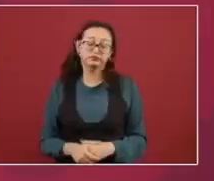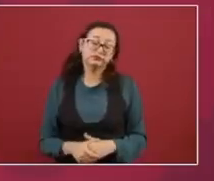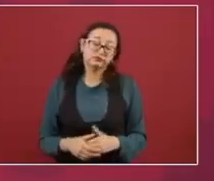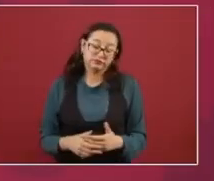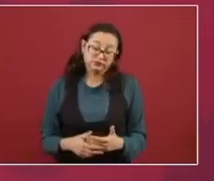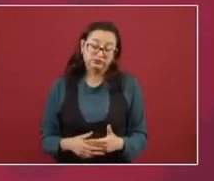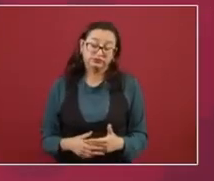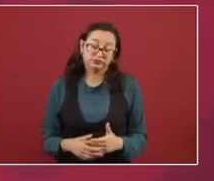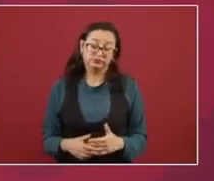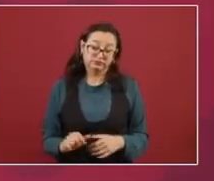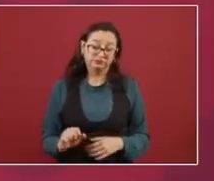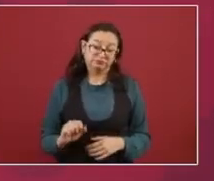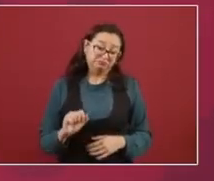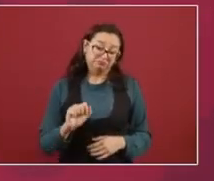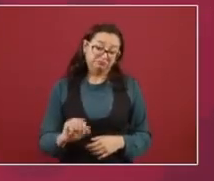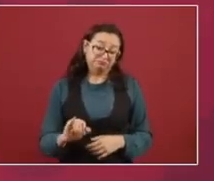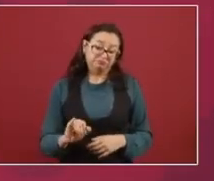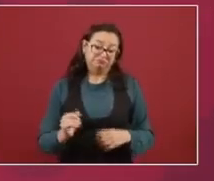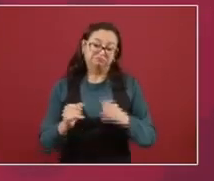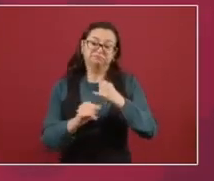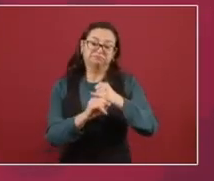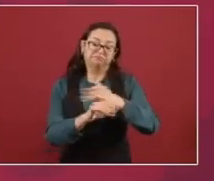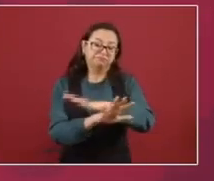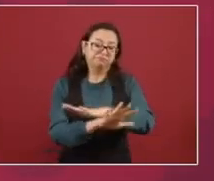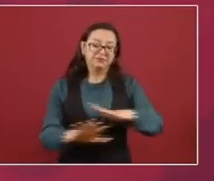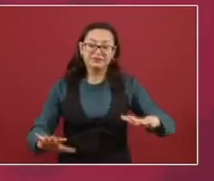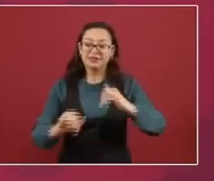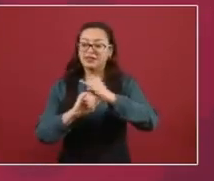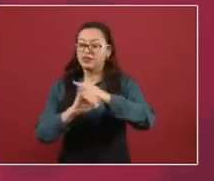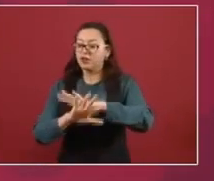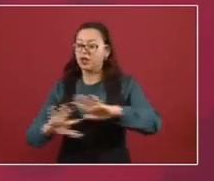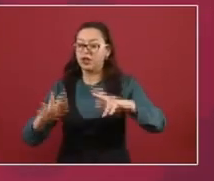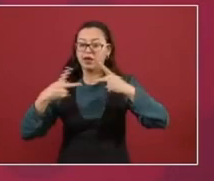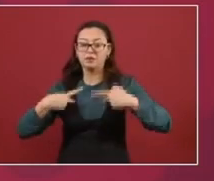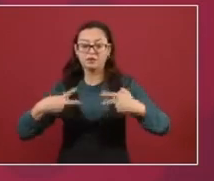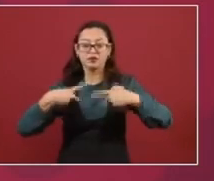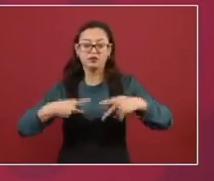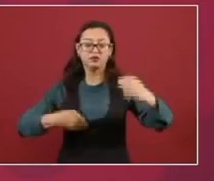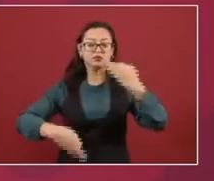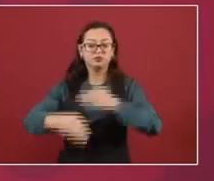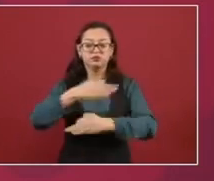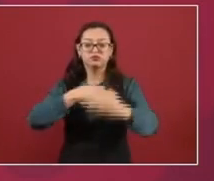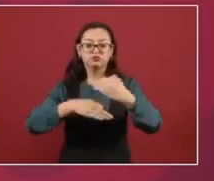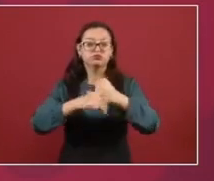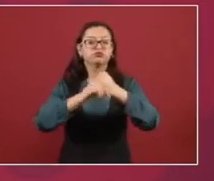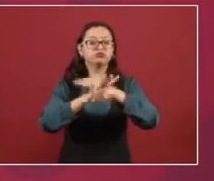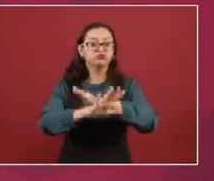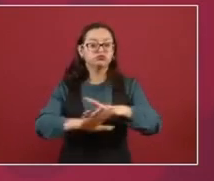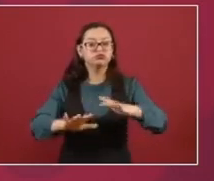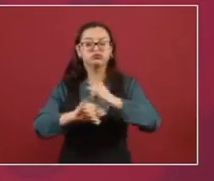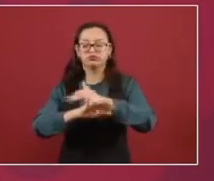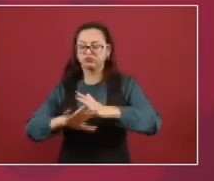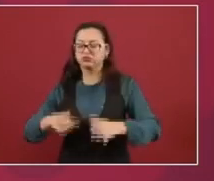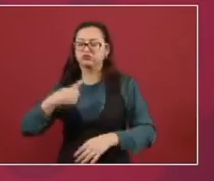informar, eso sí, a todos los ciudadanos. Estamos